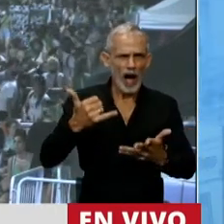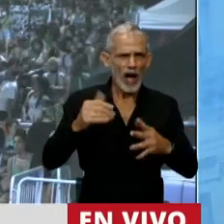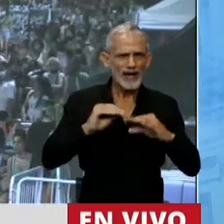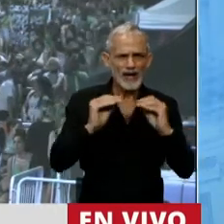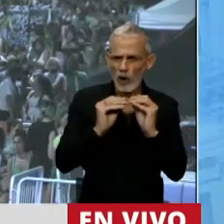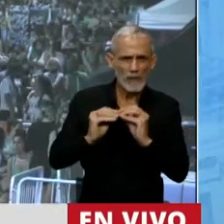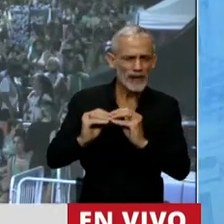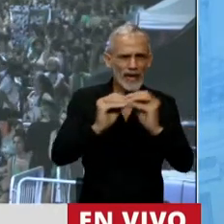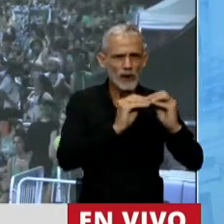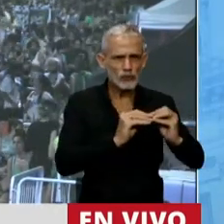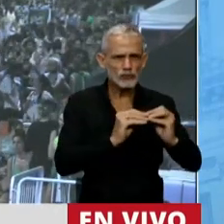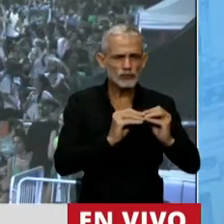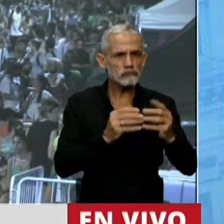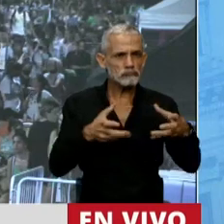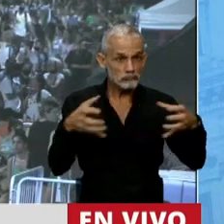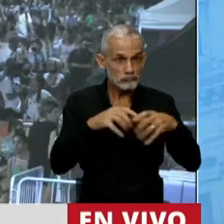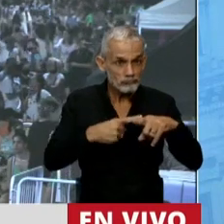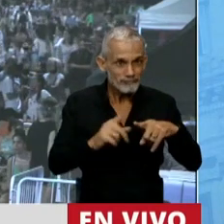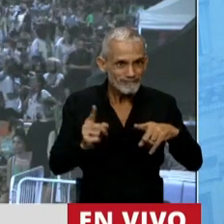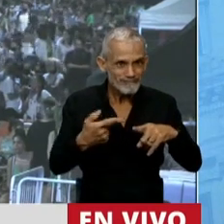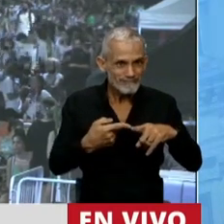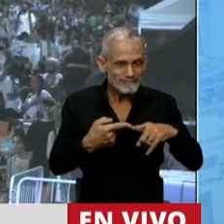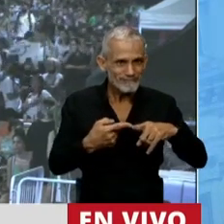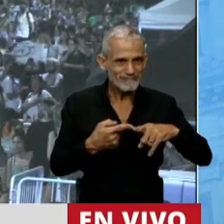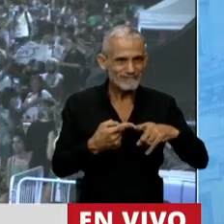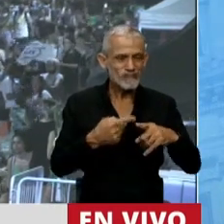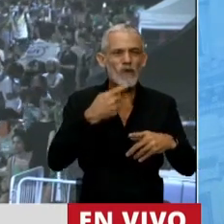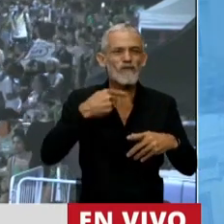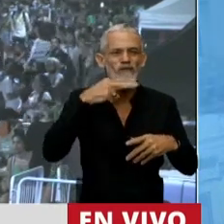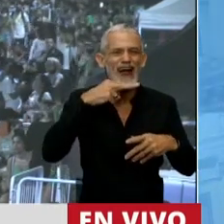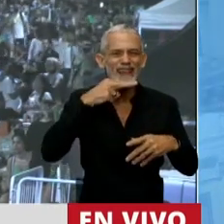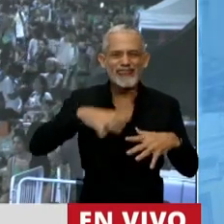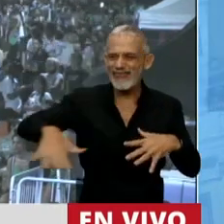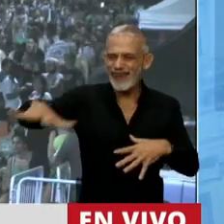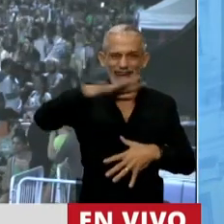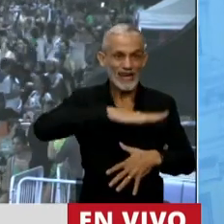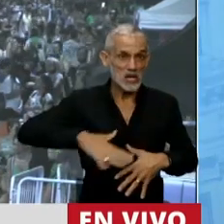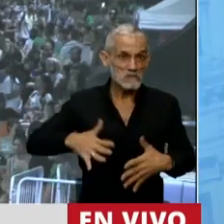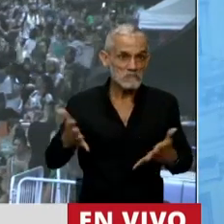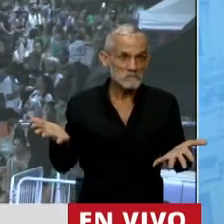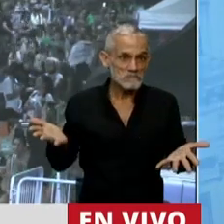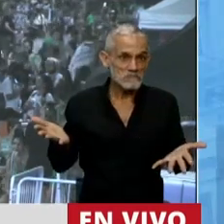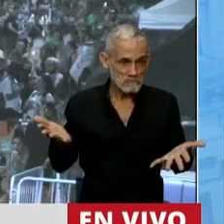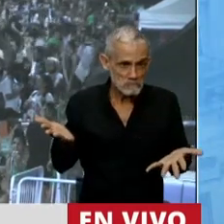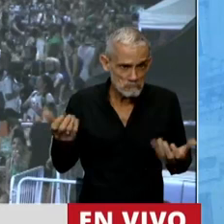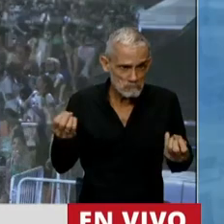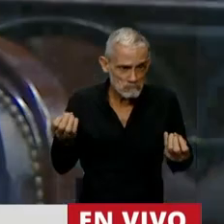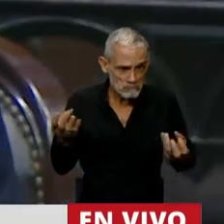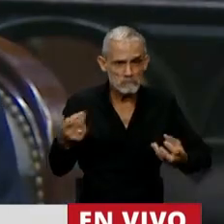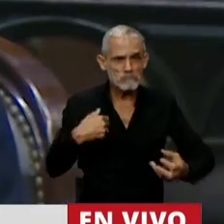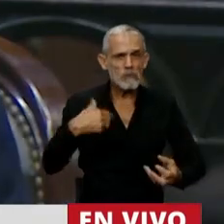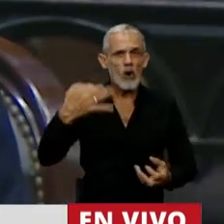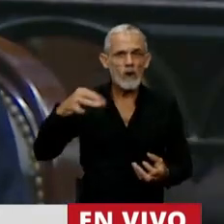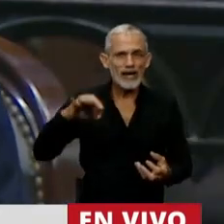de compañeras y compañeros de color verde. Por lo tanto, es mi